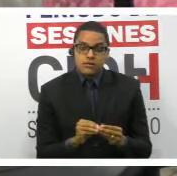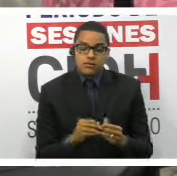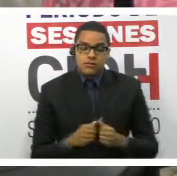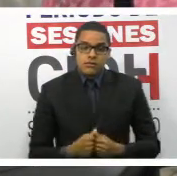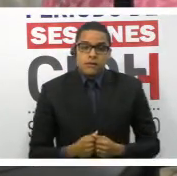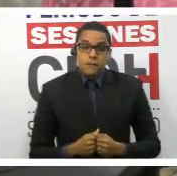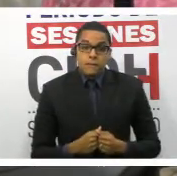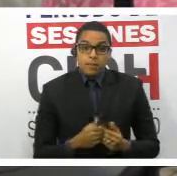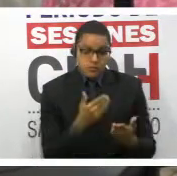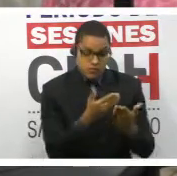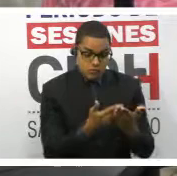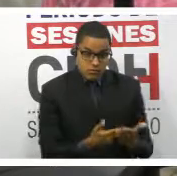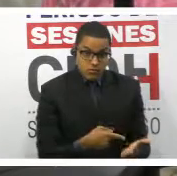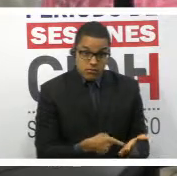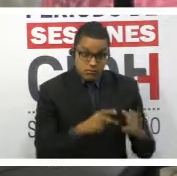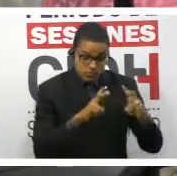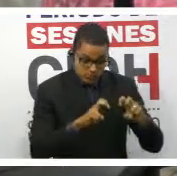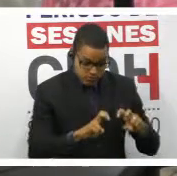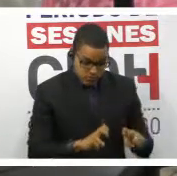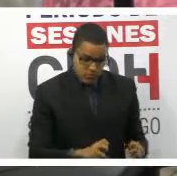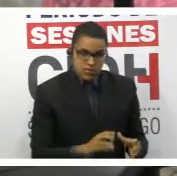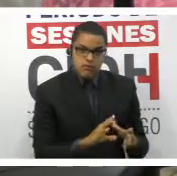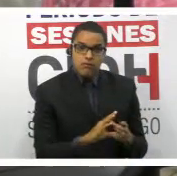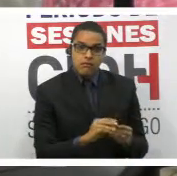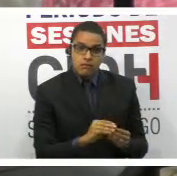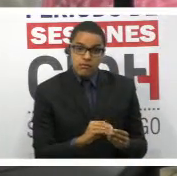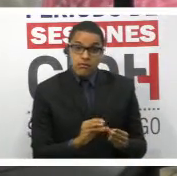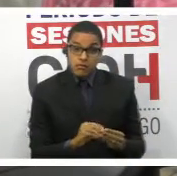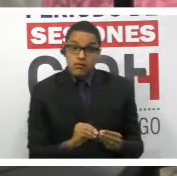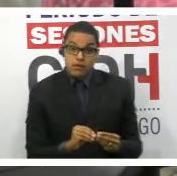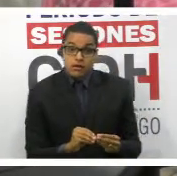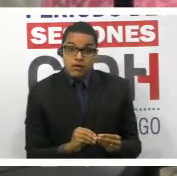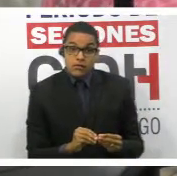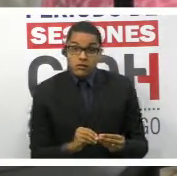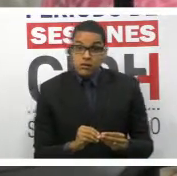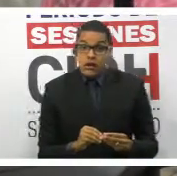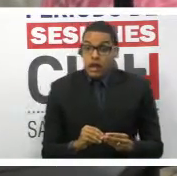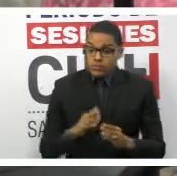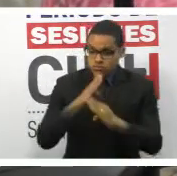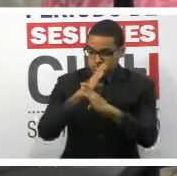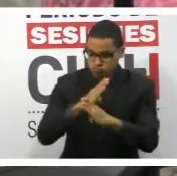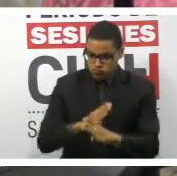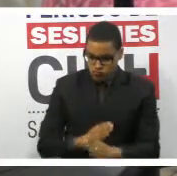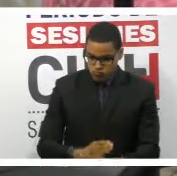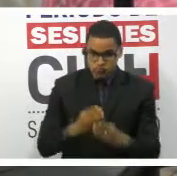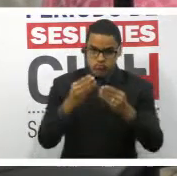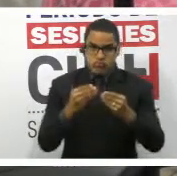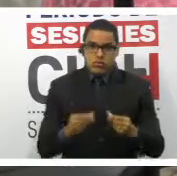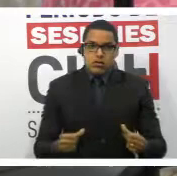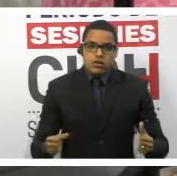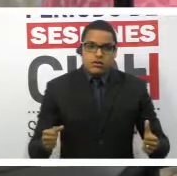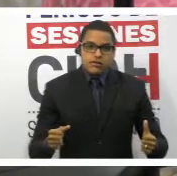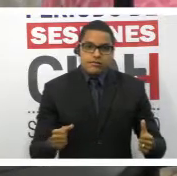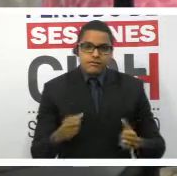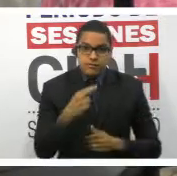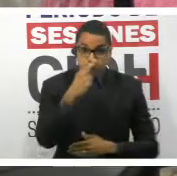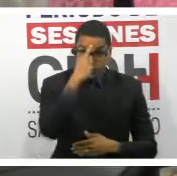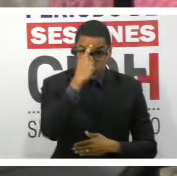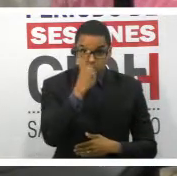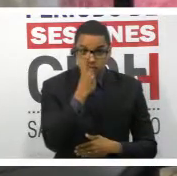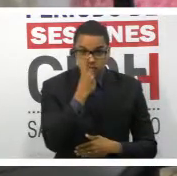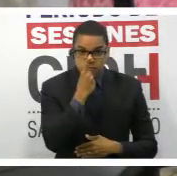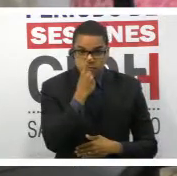la comisión interamericana para la eliminación de todo tipo de barrera y república dominicana tuvo